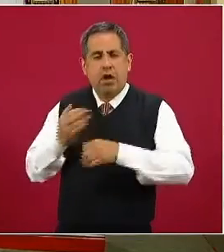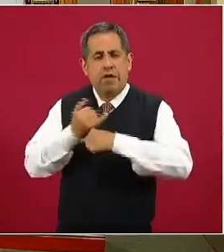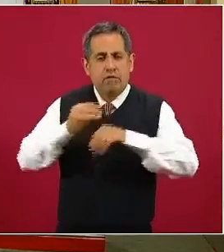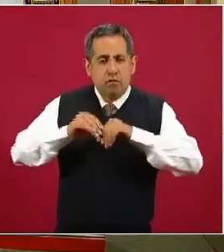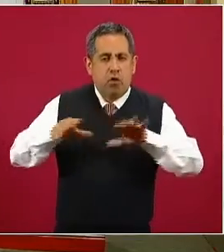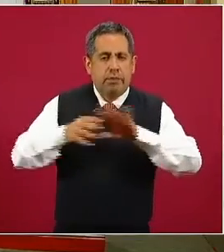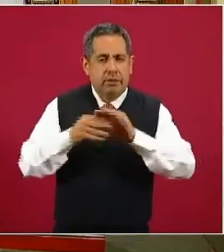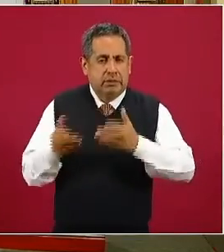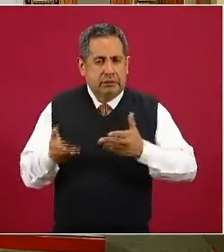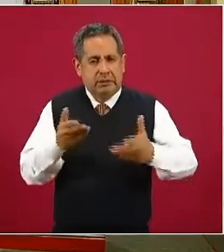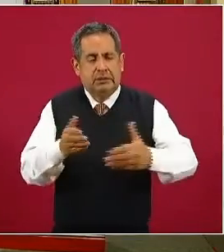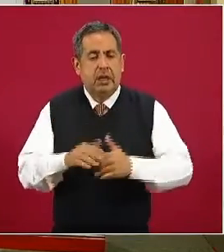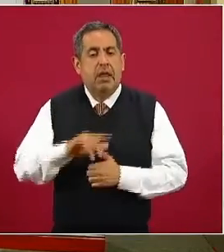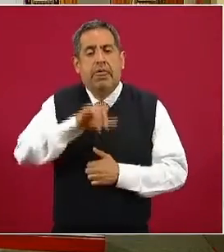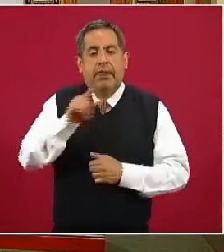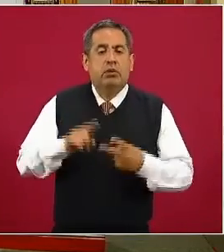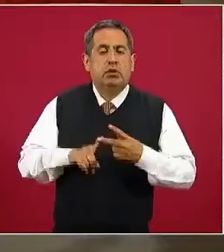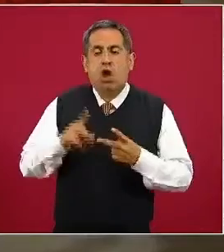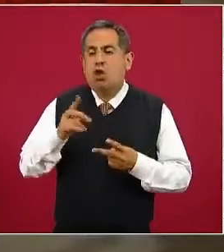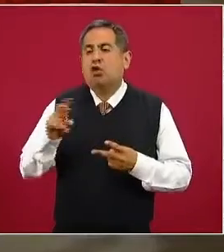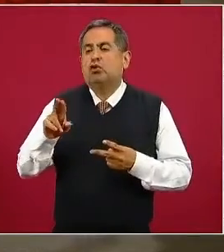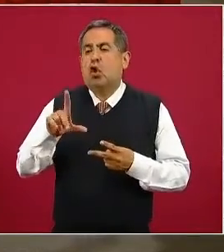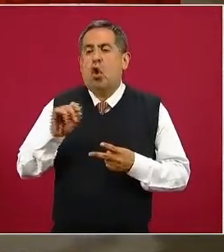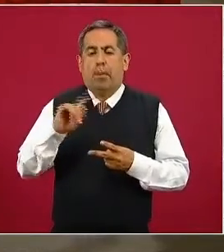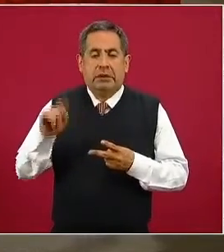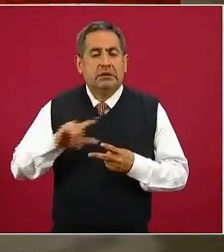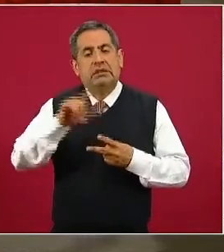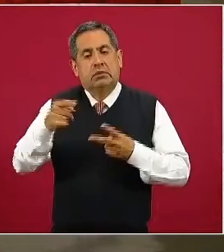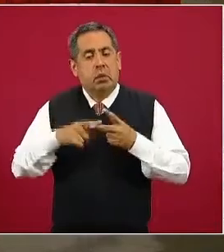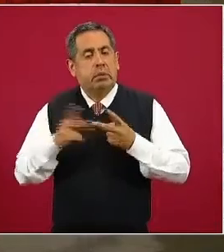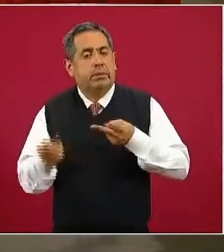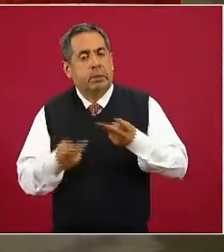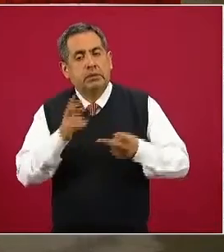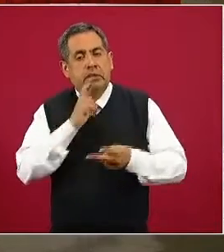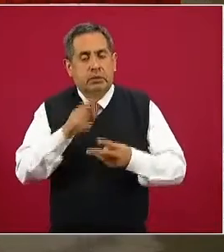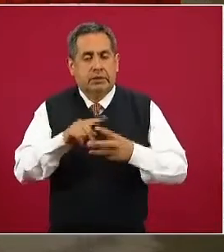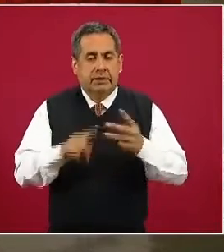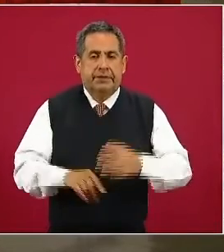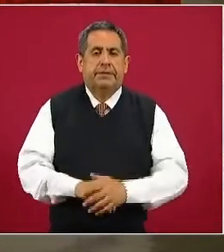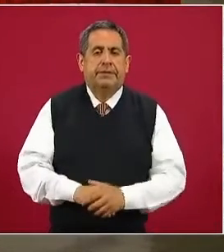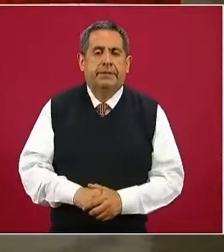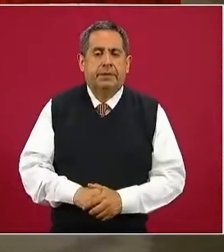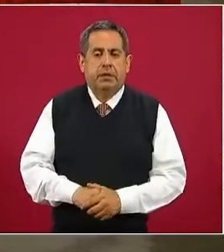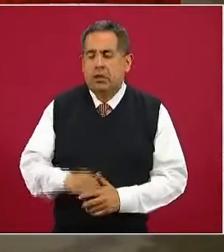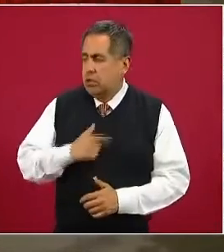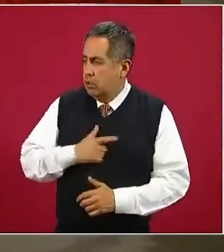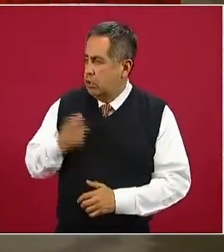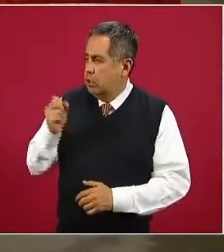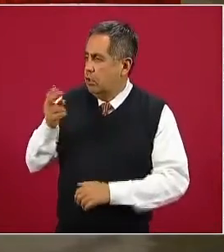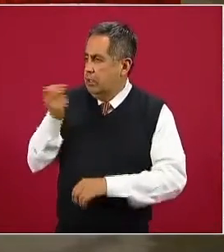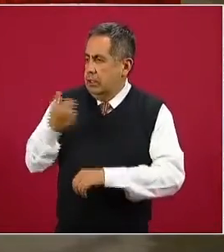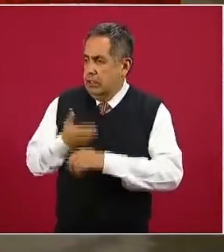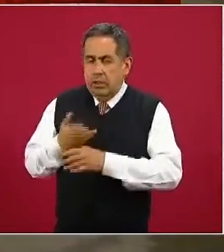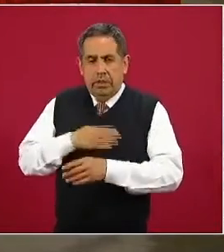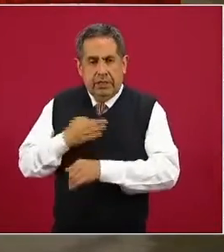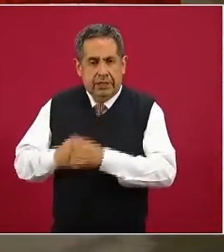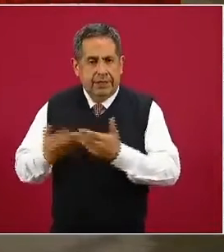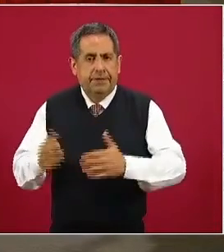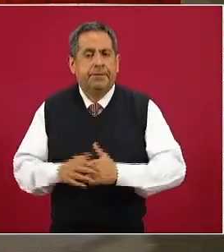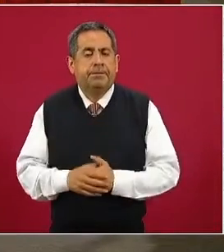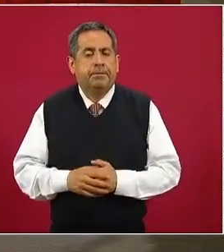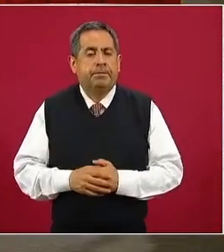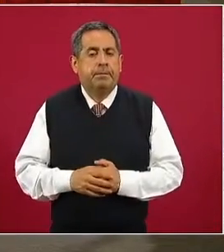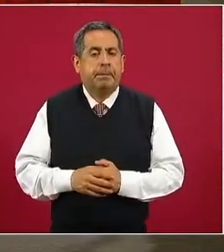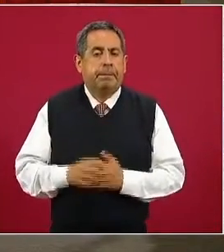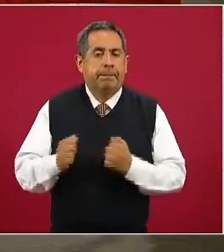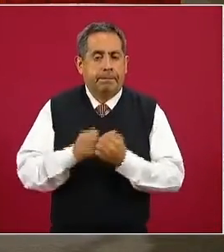técnico. Pasamos con el doctor López Ridaura y después abrimos a preguntas y respuestas. Con mucho gusto, señor secretario. Muy buenas tardes con todas